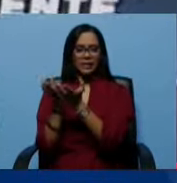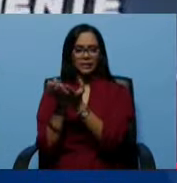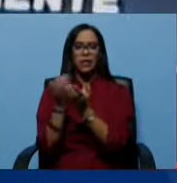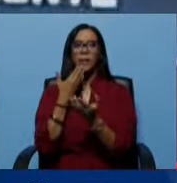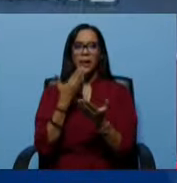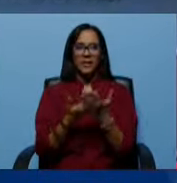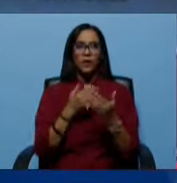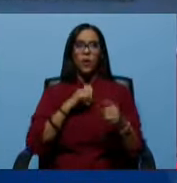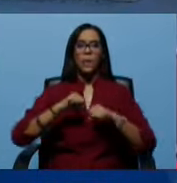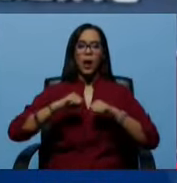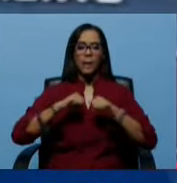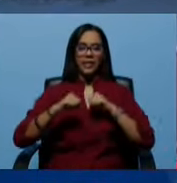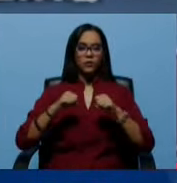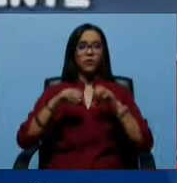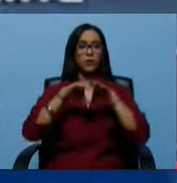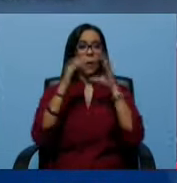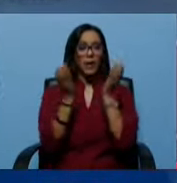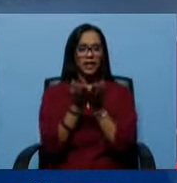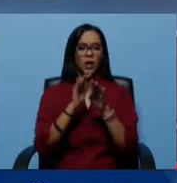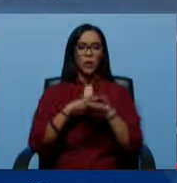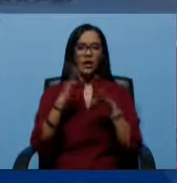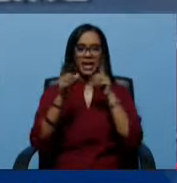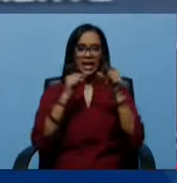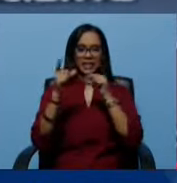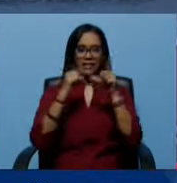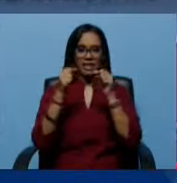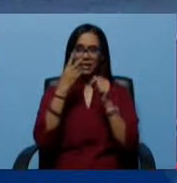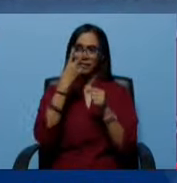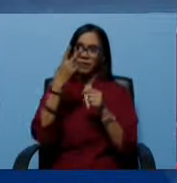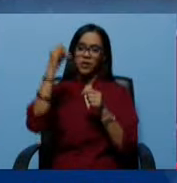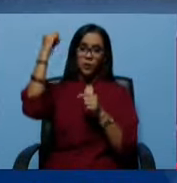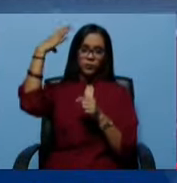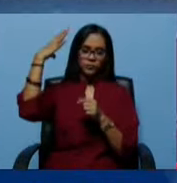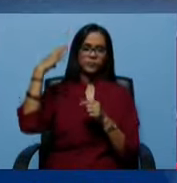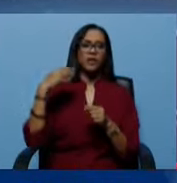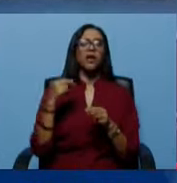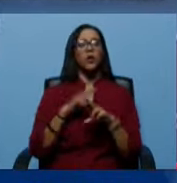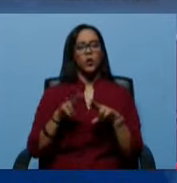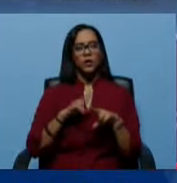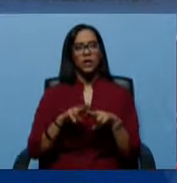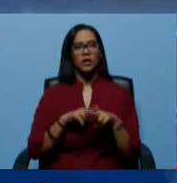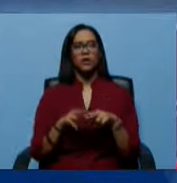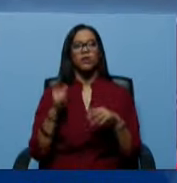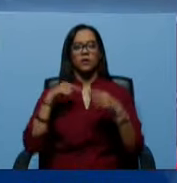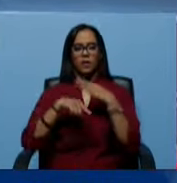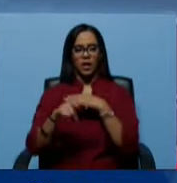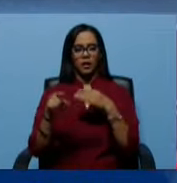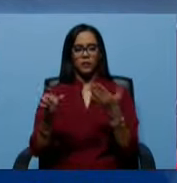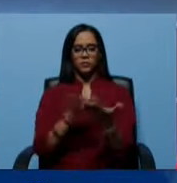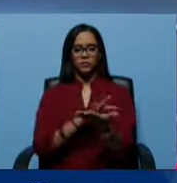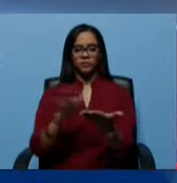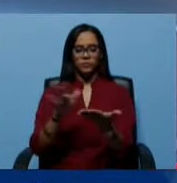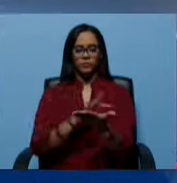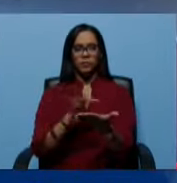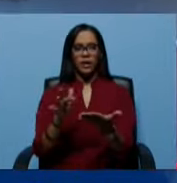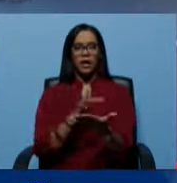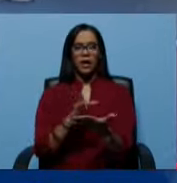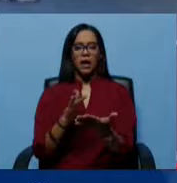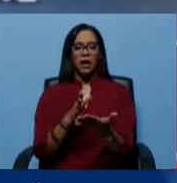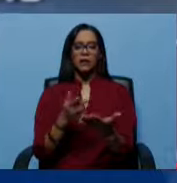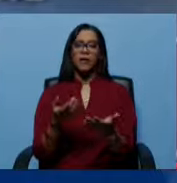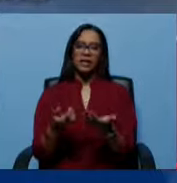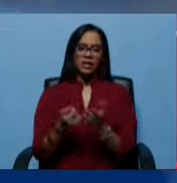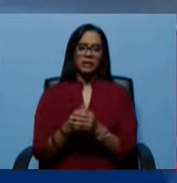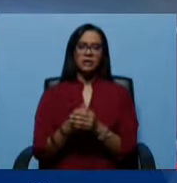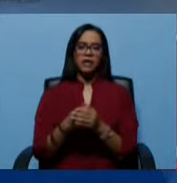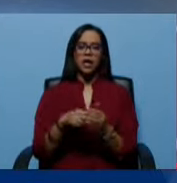son los movimientos de esos planetas y por qué las estrellas brillan. A continuación, los niños se encuentran dentro de las pantallas digitales a través de una aplicación de